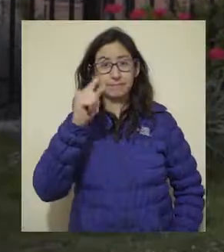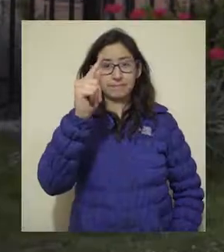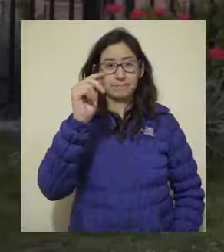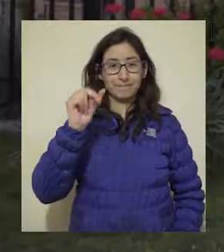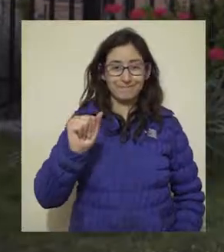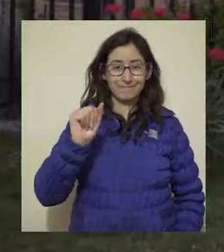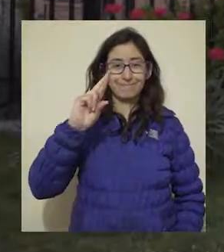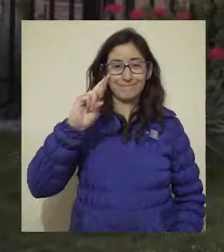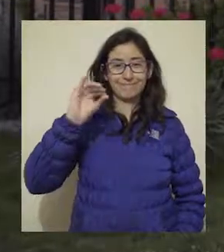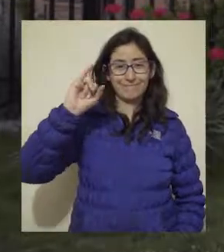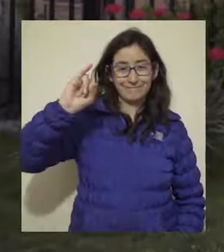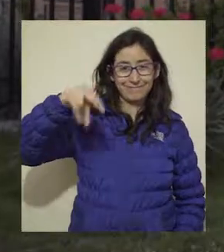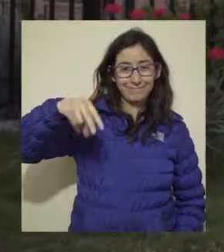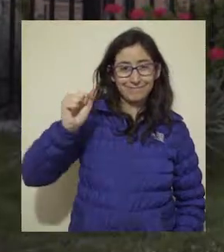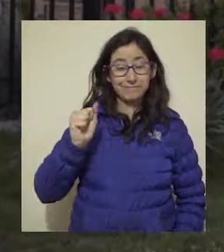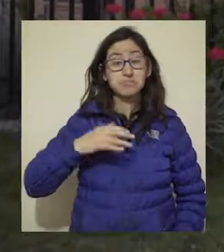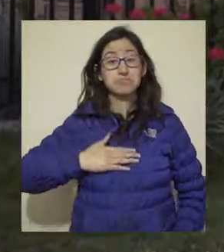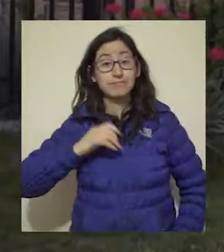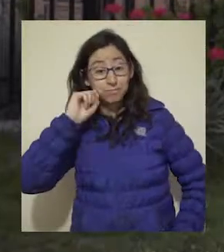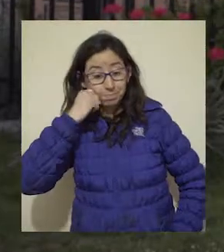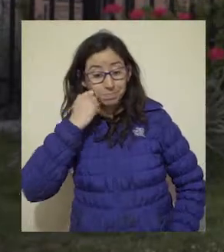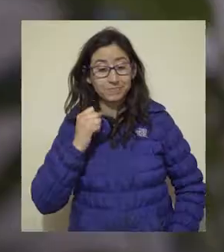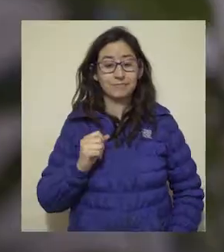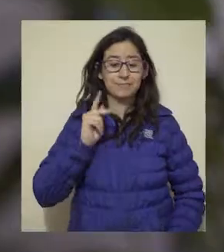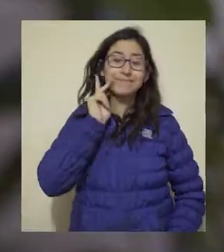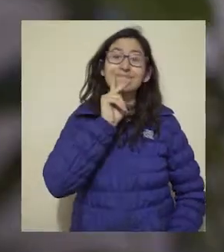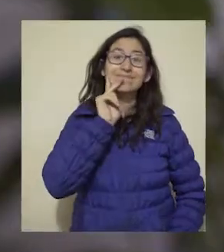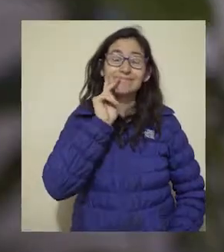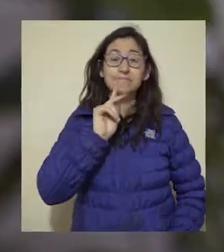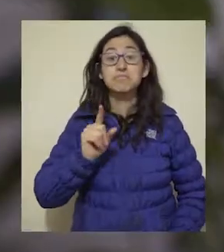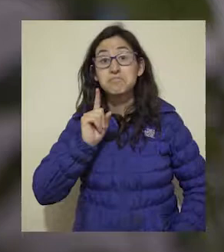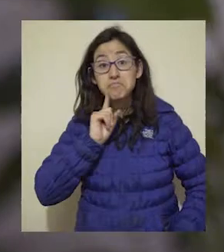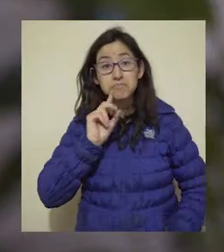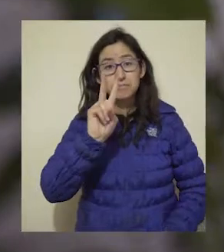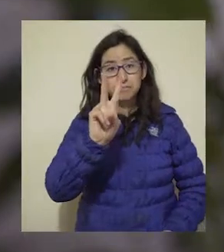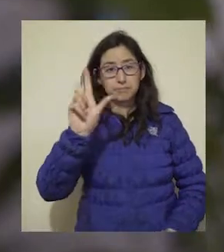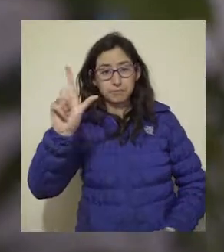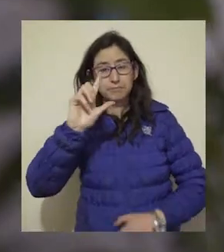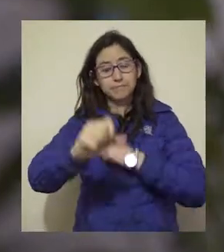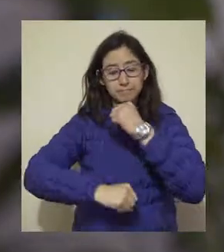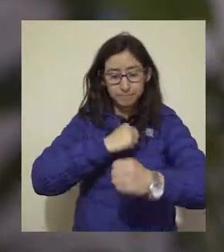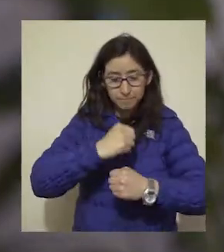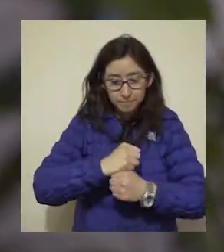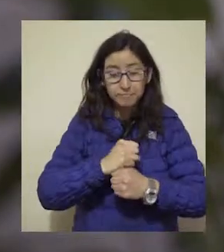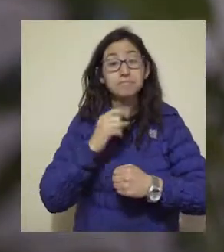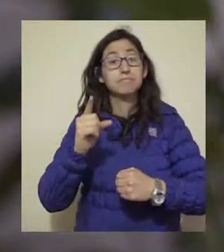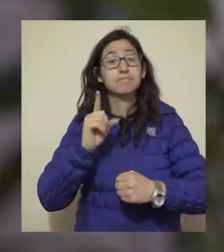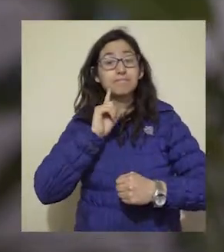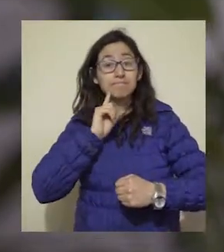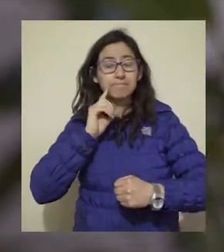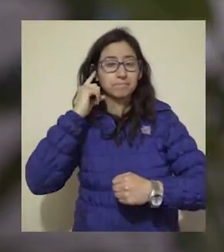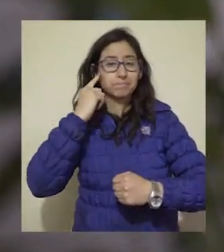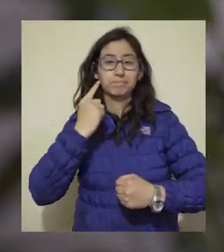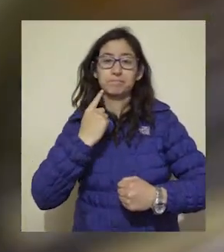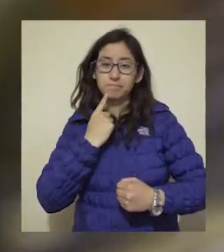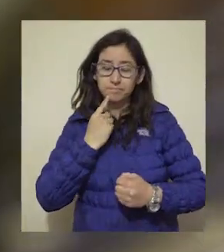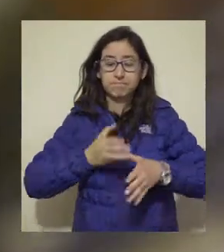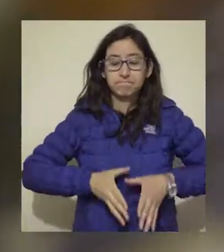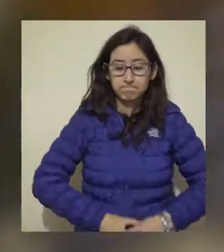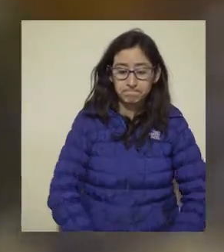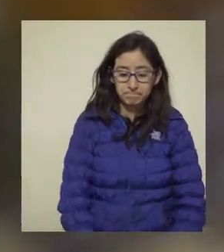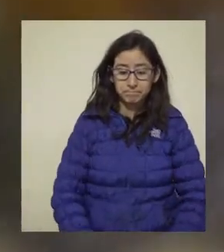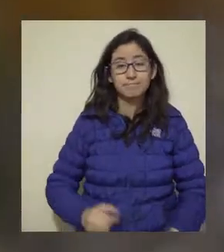Mi nombre es Karina Segura San Martín, tengo 27 años y tengo discapacidad auditiva